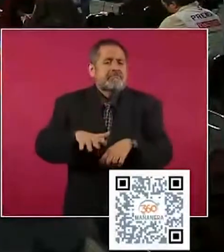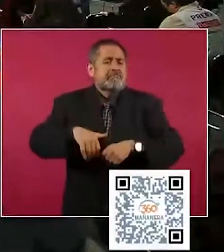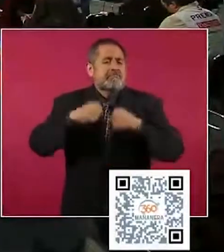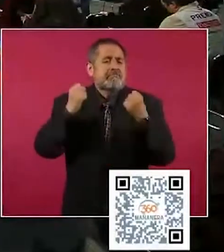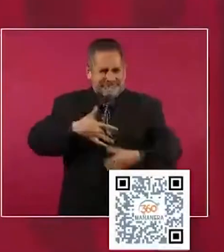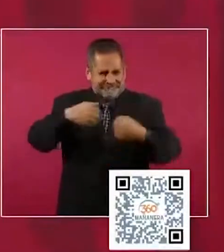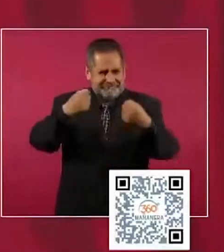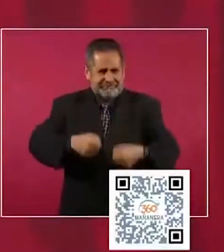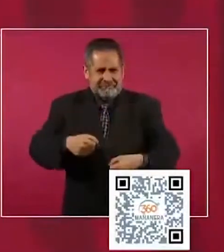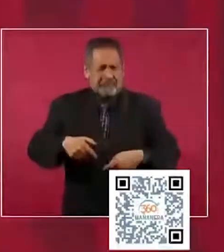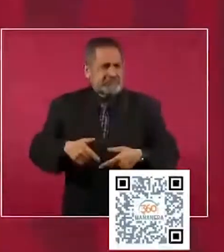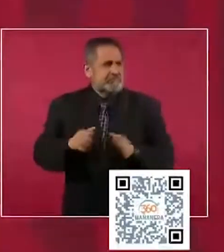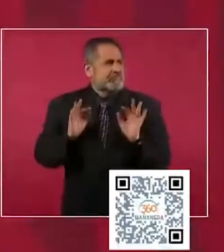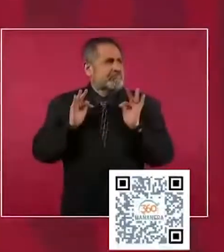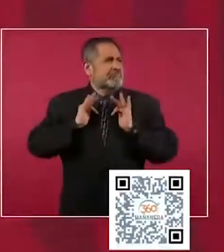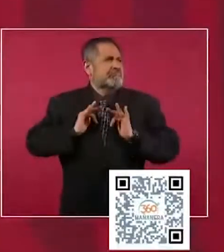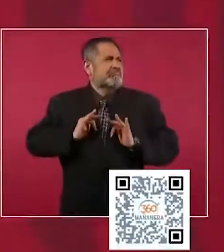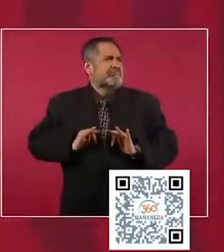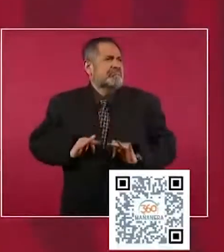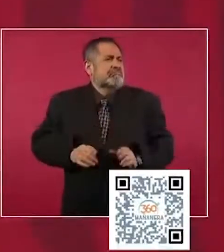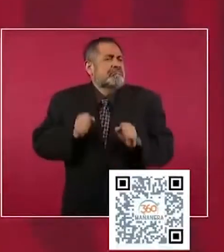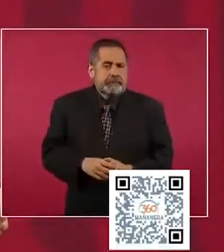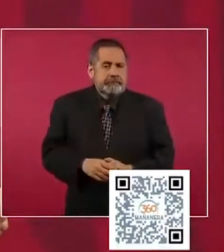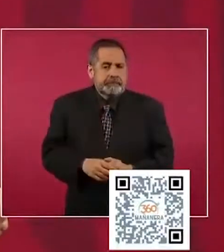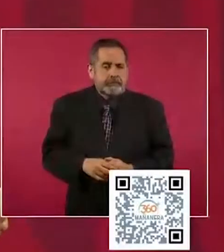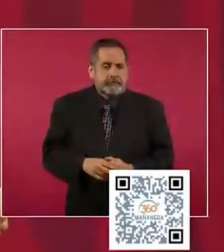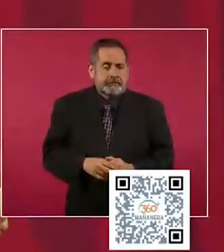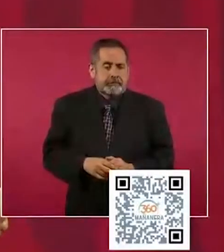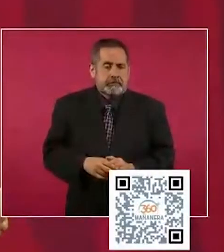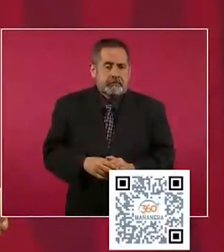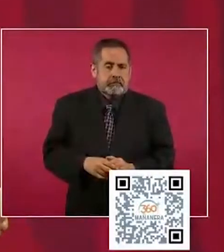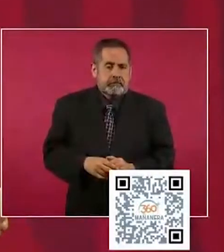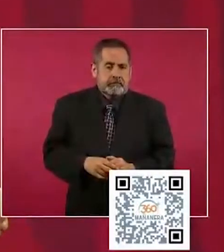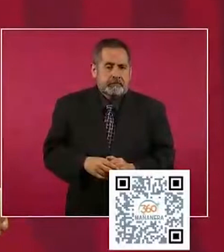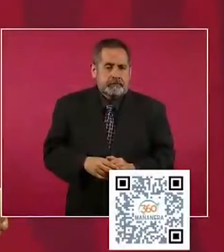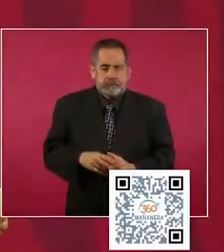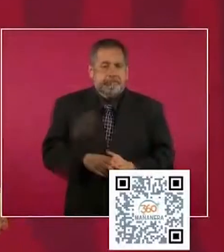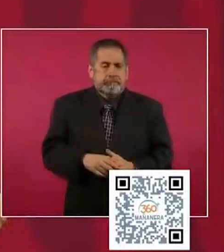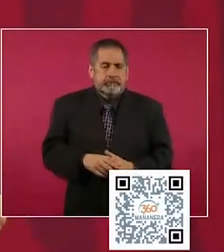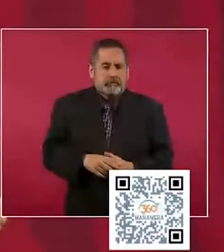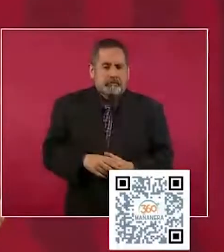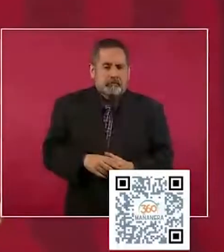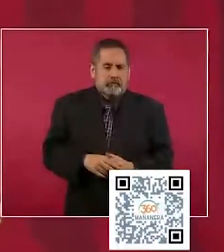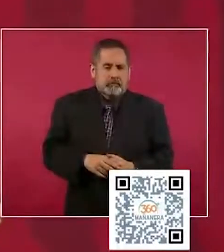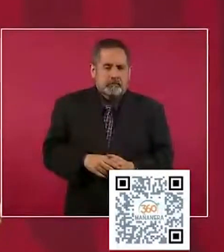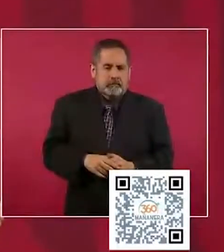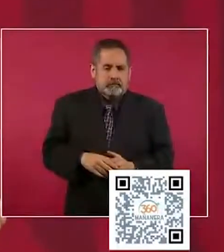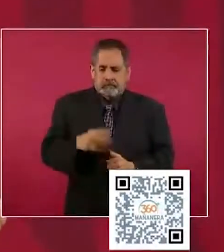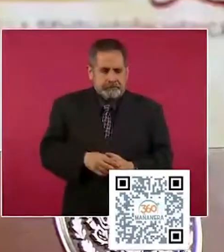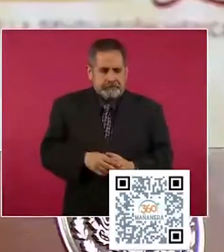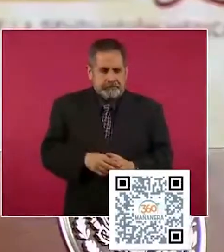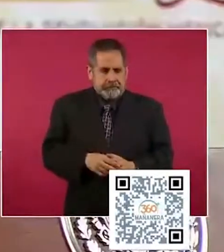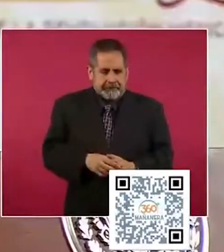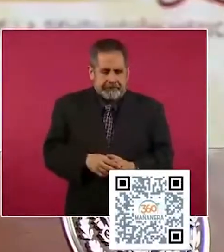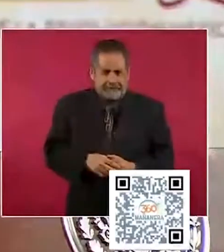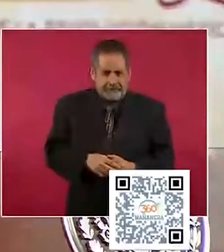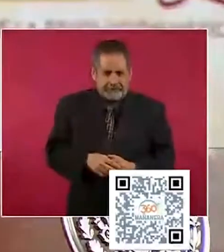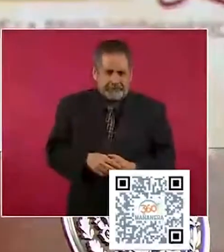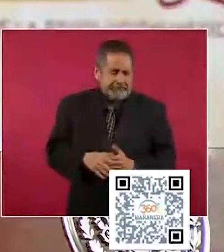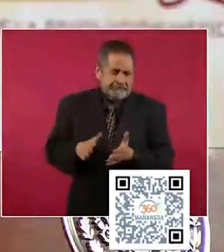del mundo la Ciudad de México por eso han llegado